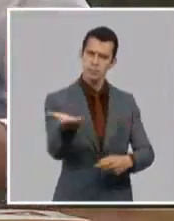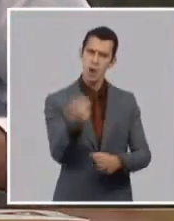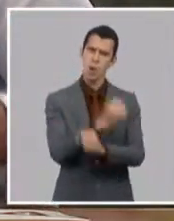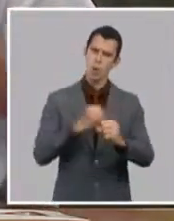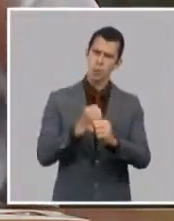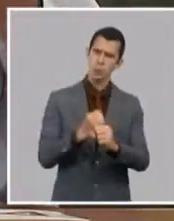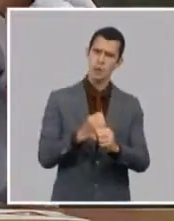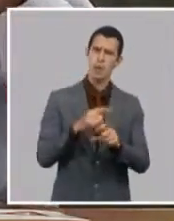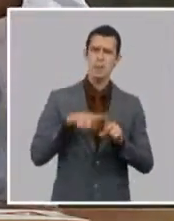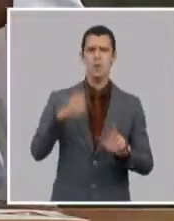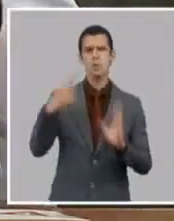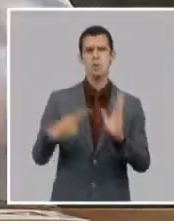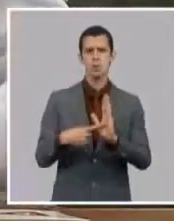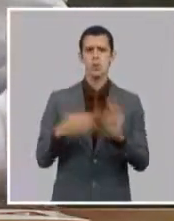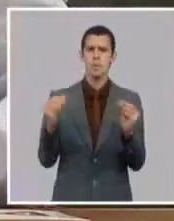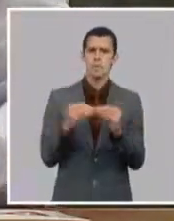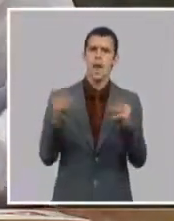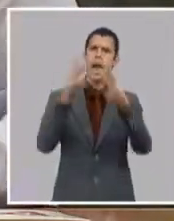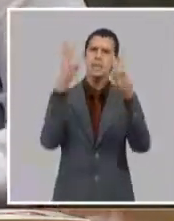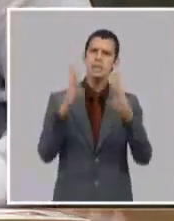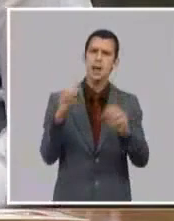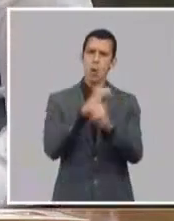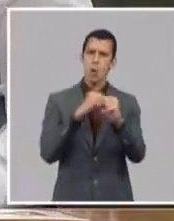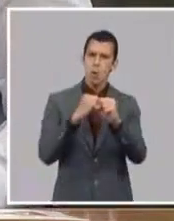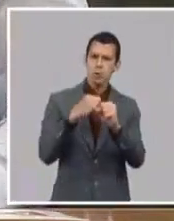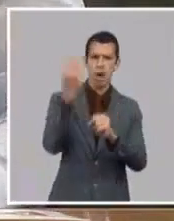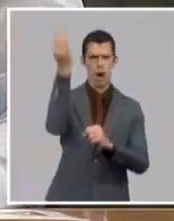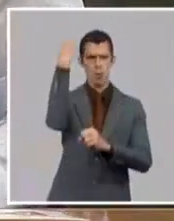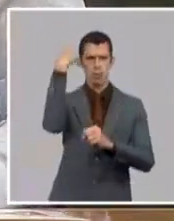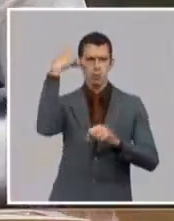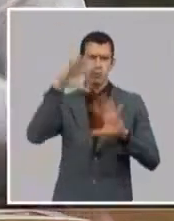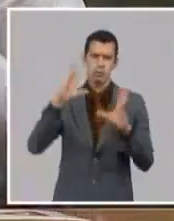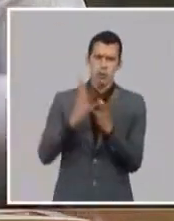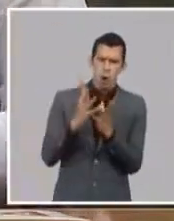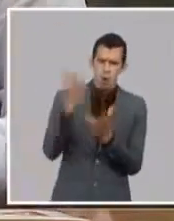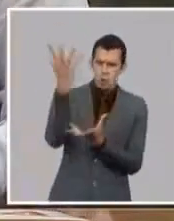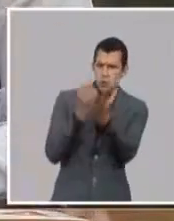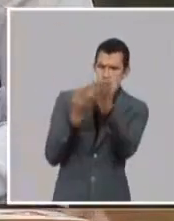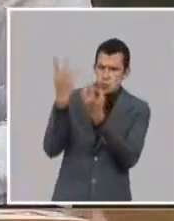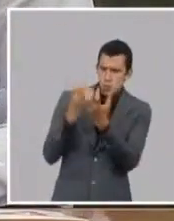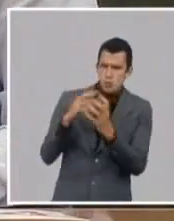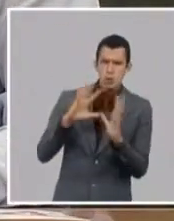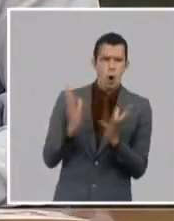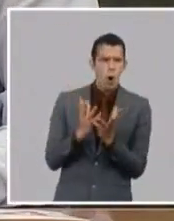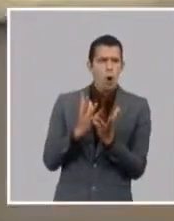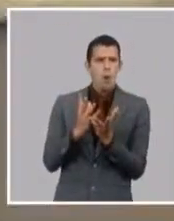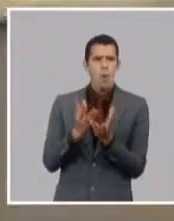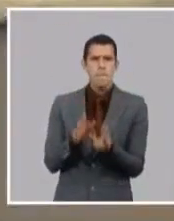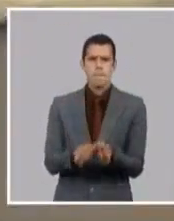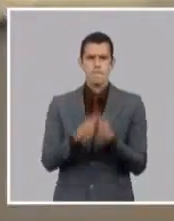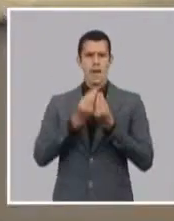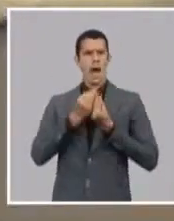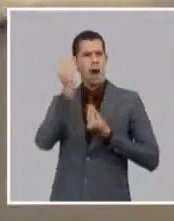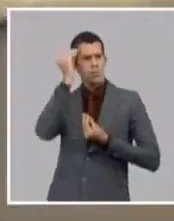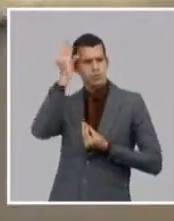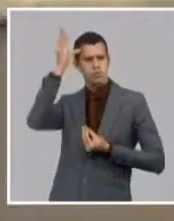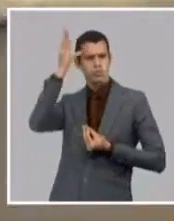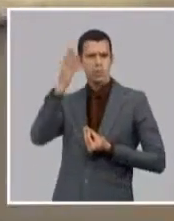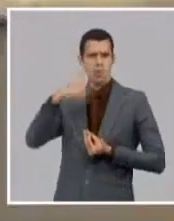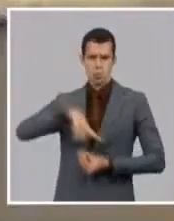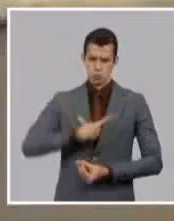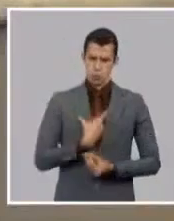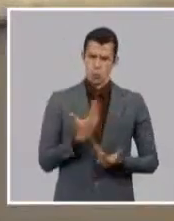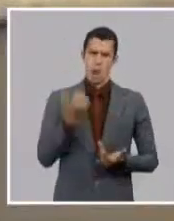la cultura, para apropiar, para compartir el conocimiento, para ser más cultos. Como decía el general de